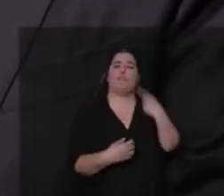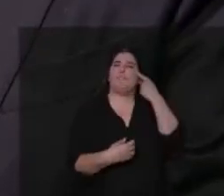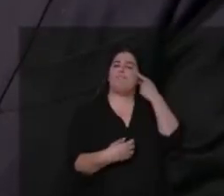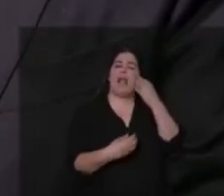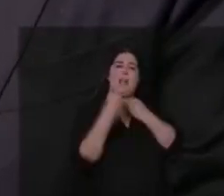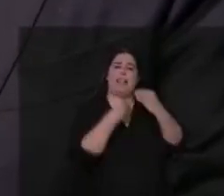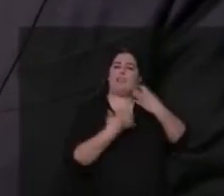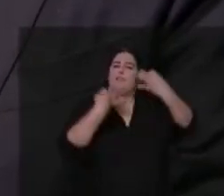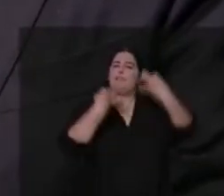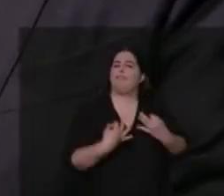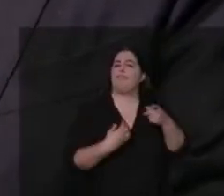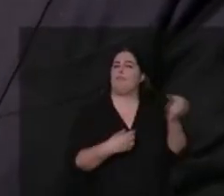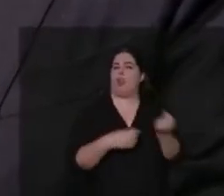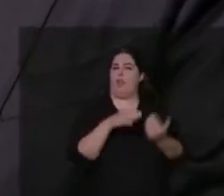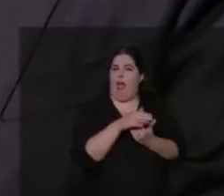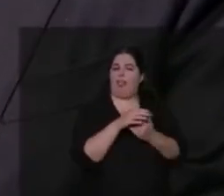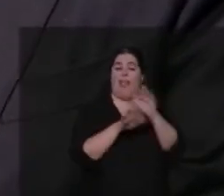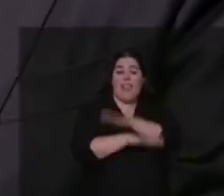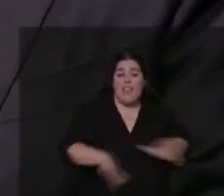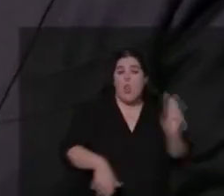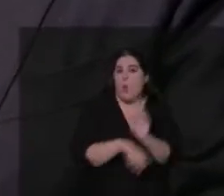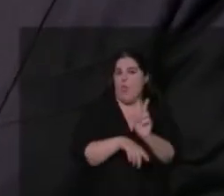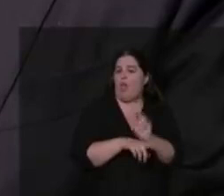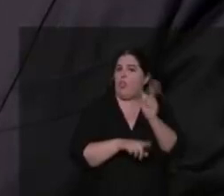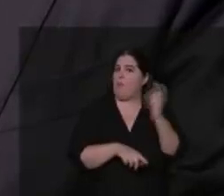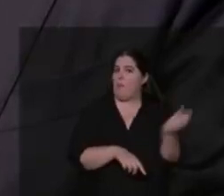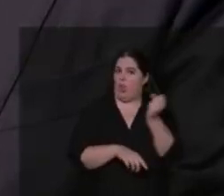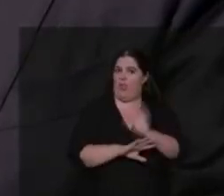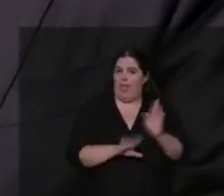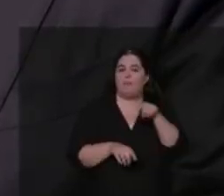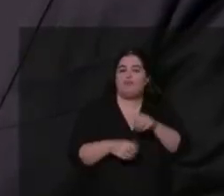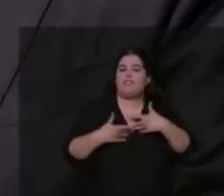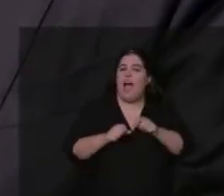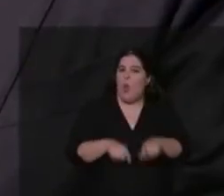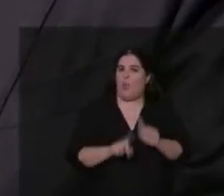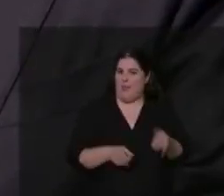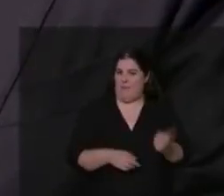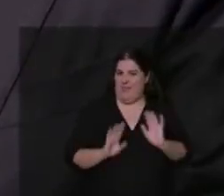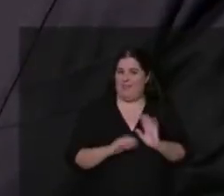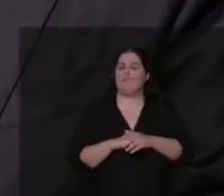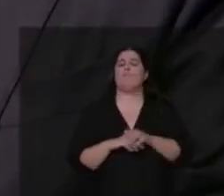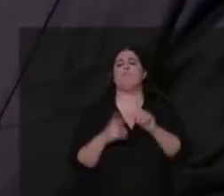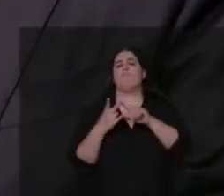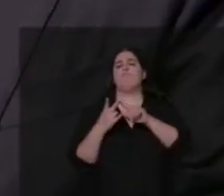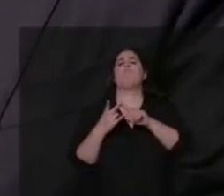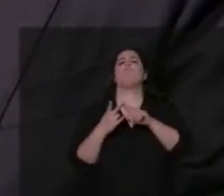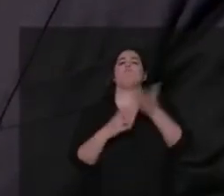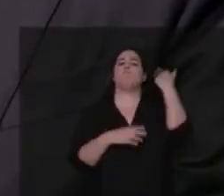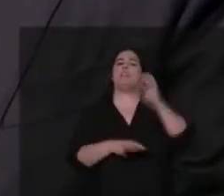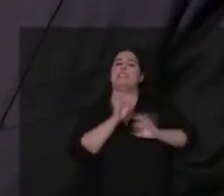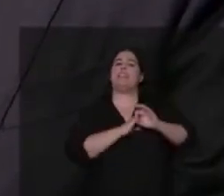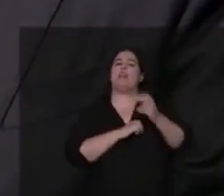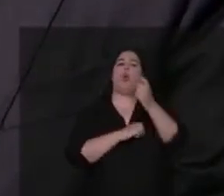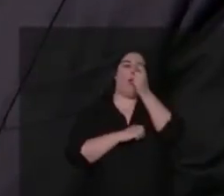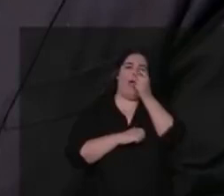alimentación y el cuidado de los niños para que se puedan y su salud. Y por otra parte, durante el siglo XX y lo que va del